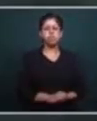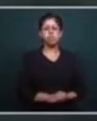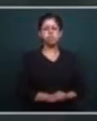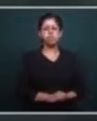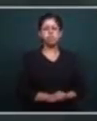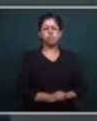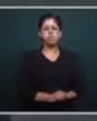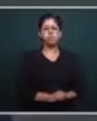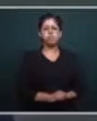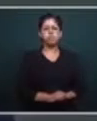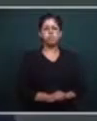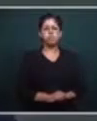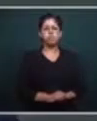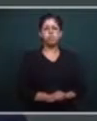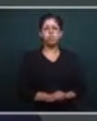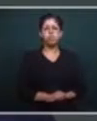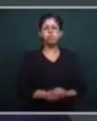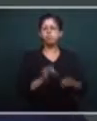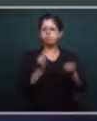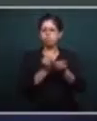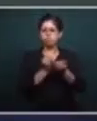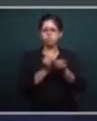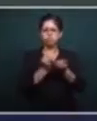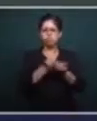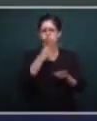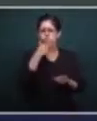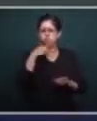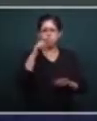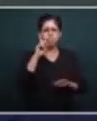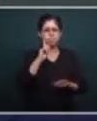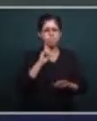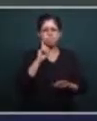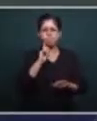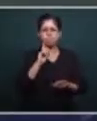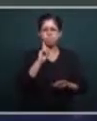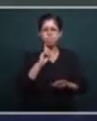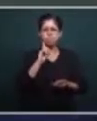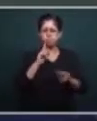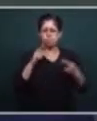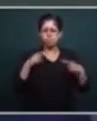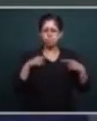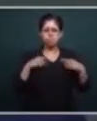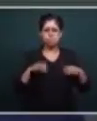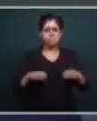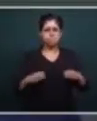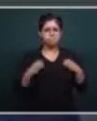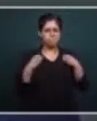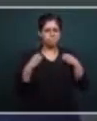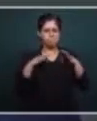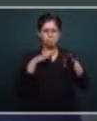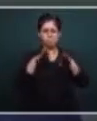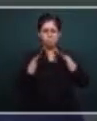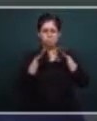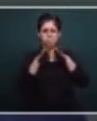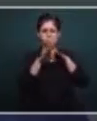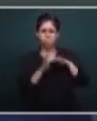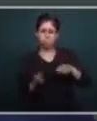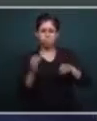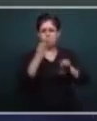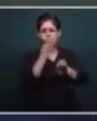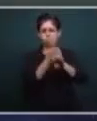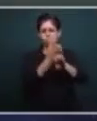son nuestros conciudadanos que viven, que trabajan en Estados